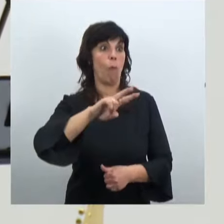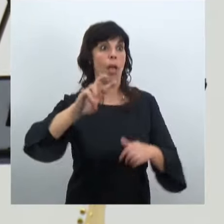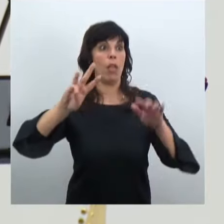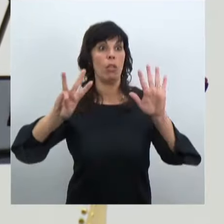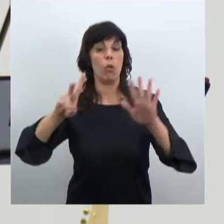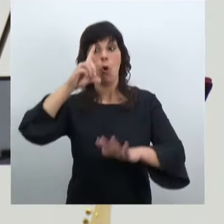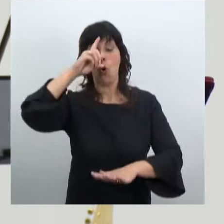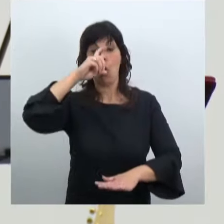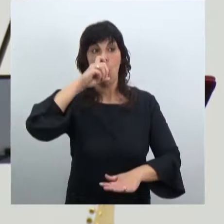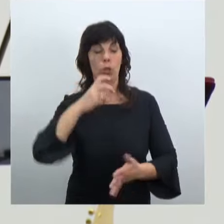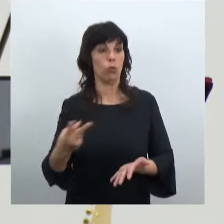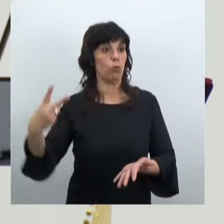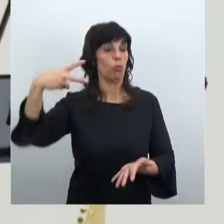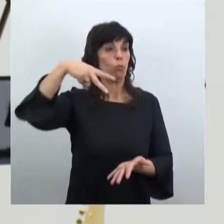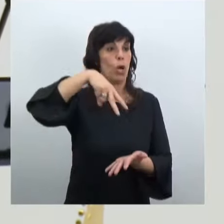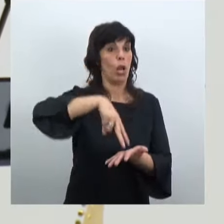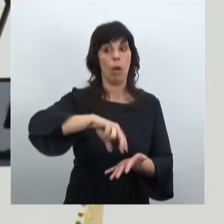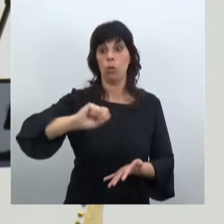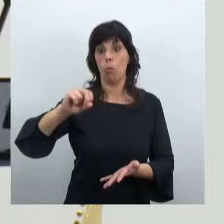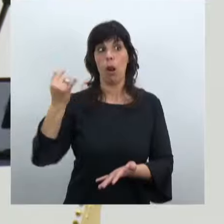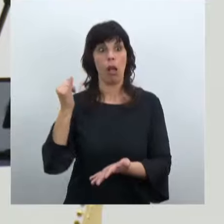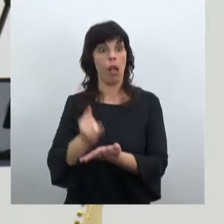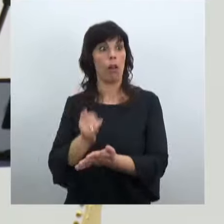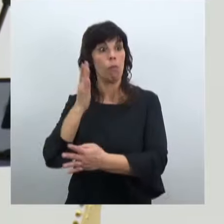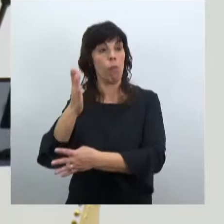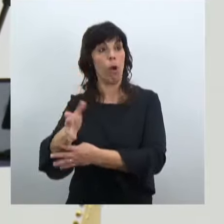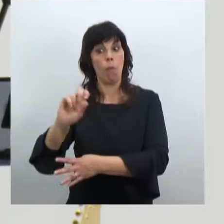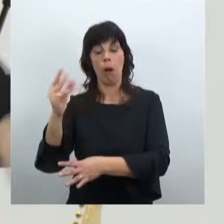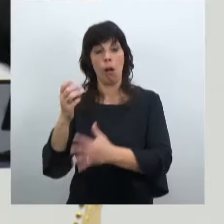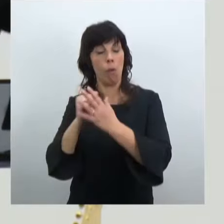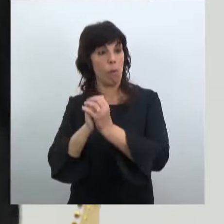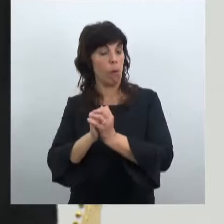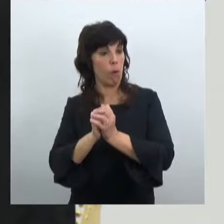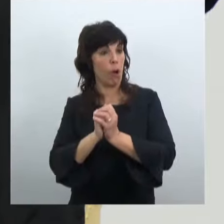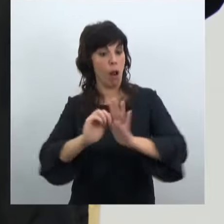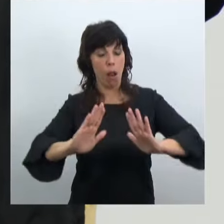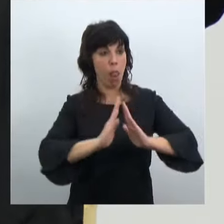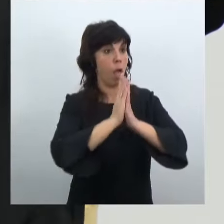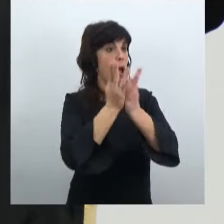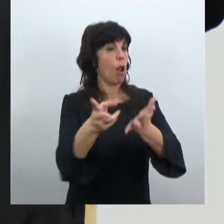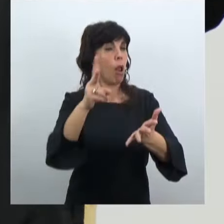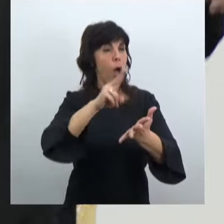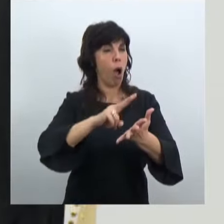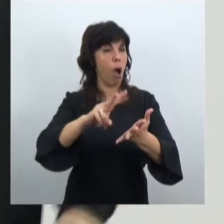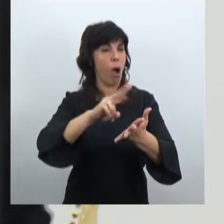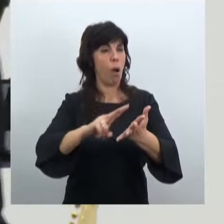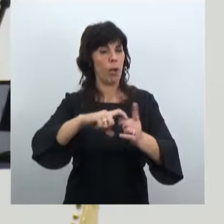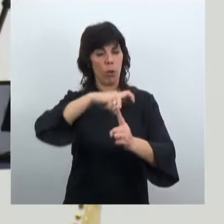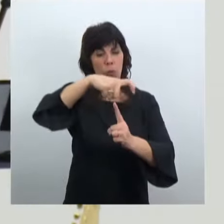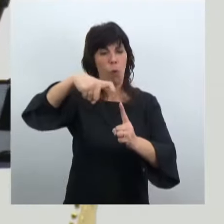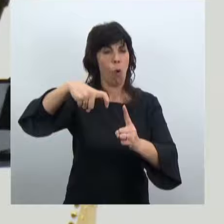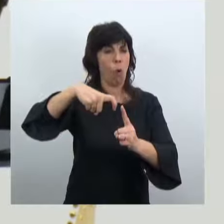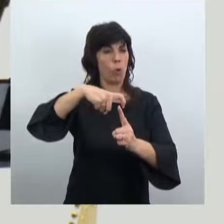trabajar, a orar, a las 3 y media. Que lee la Biblia hasta 3 veces por año, que ha